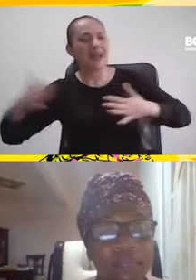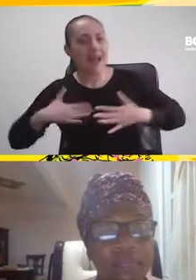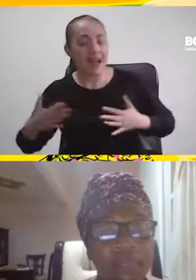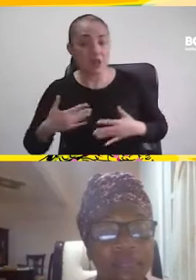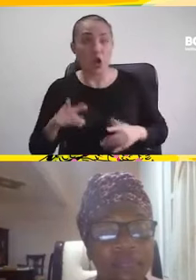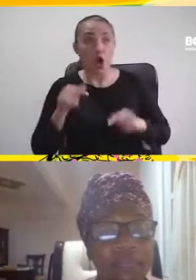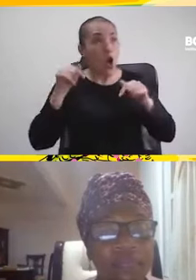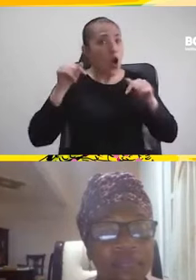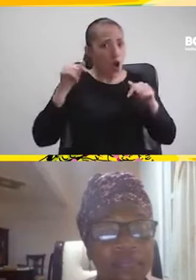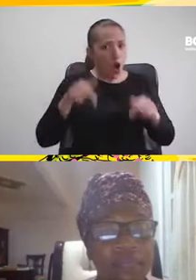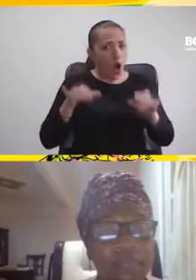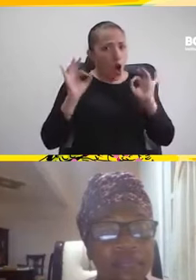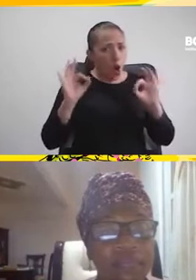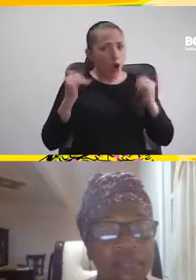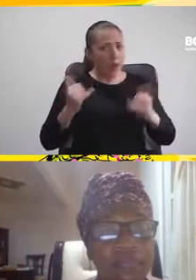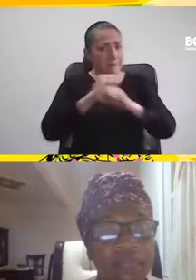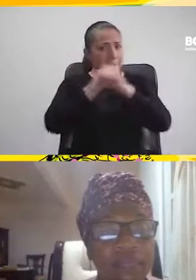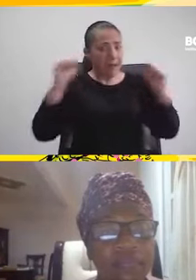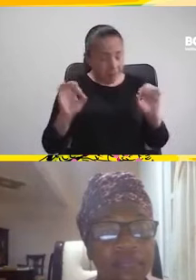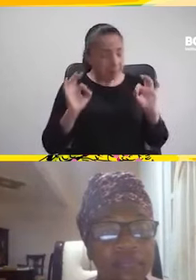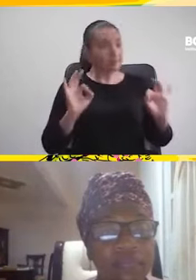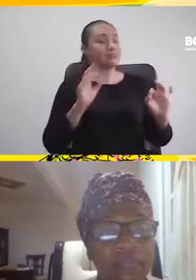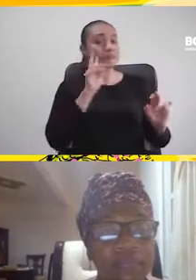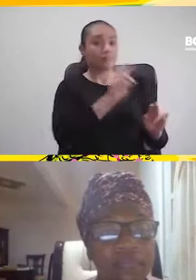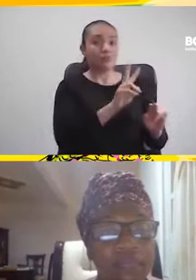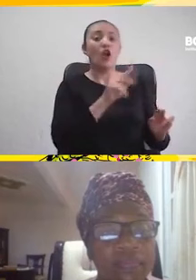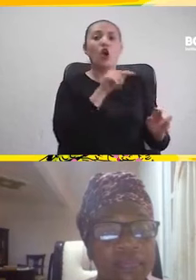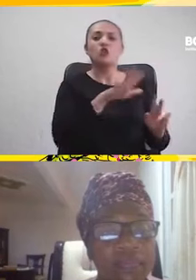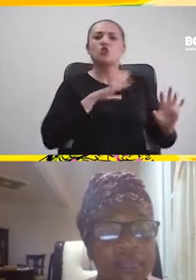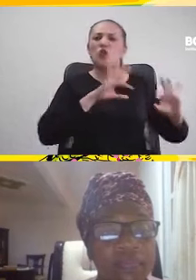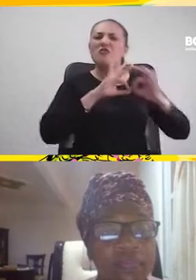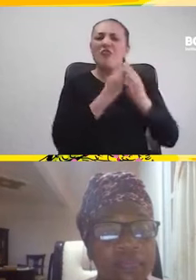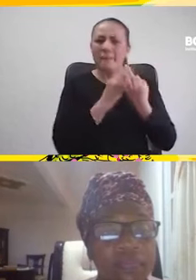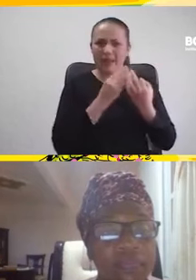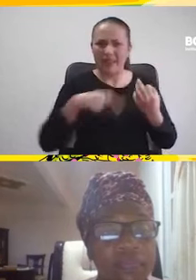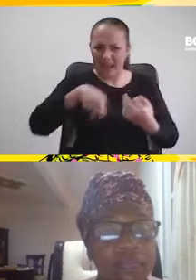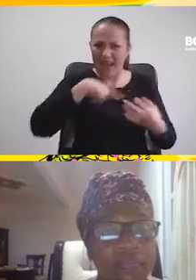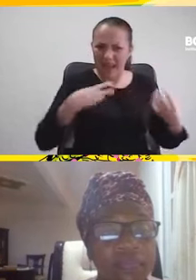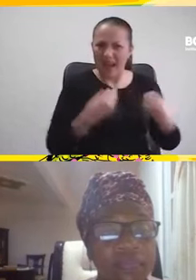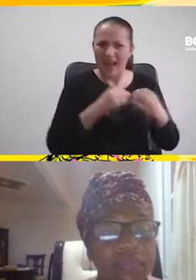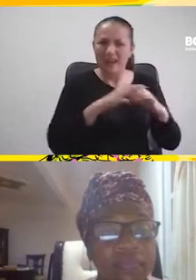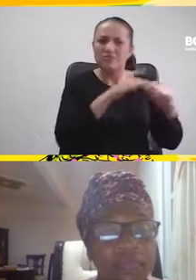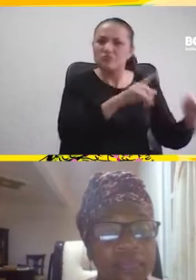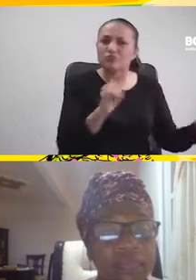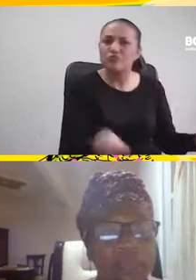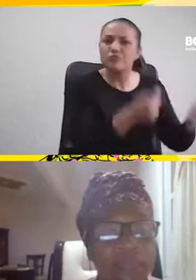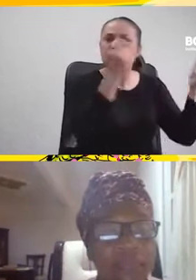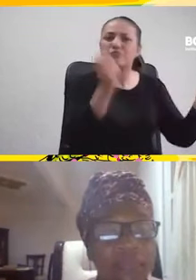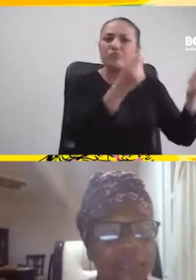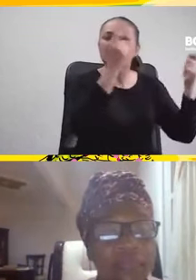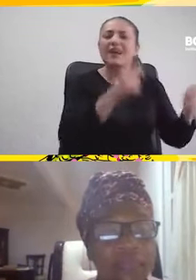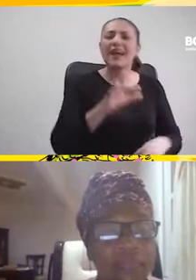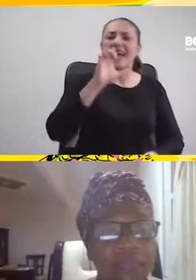mañana una promoción de un familiar nuestro que queremos muchísimo, de Enrique Márquez San Martín,